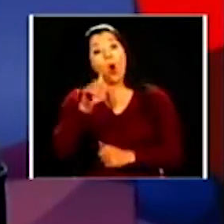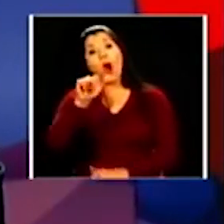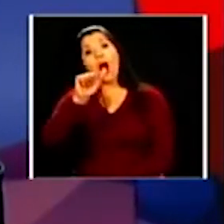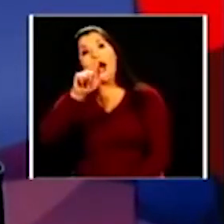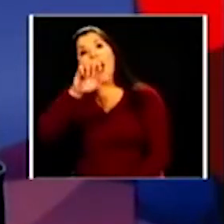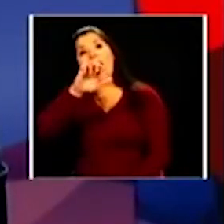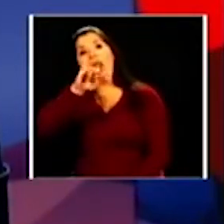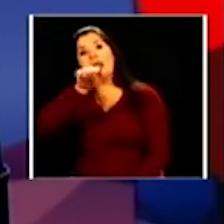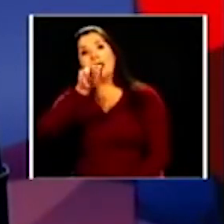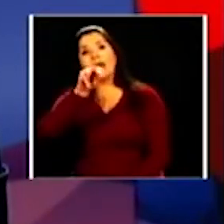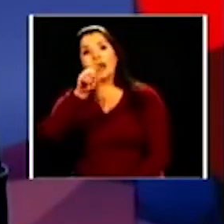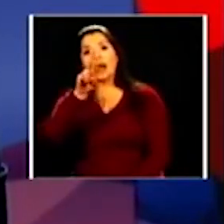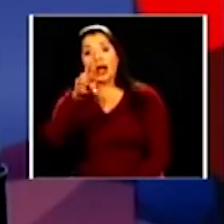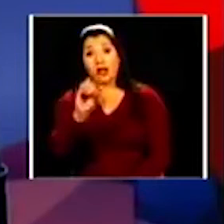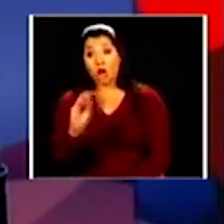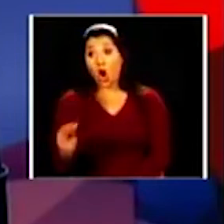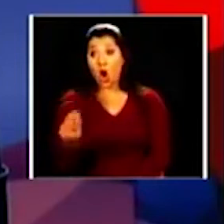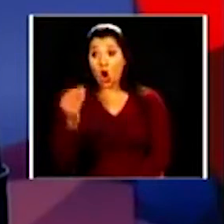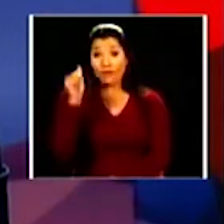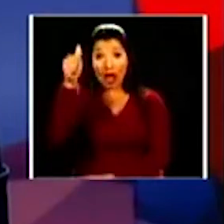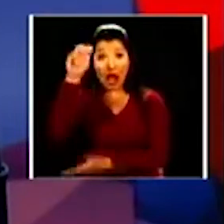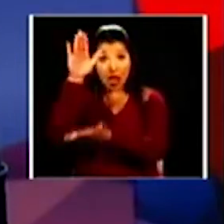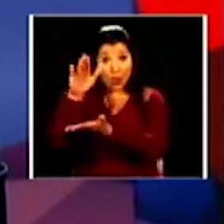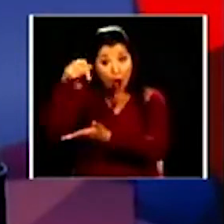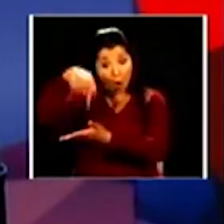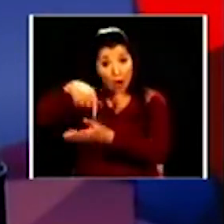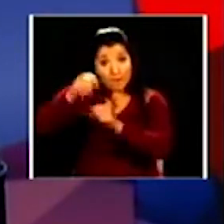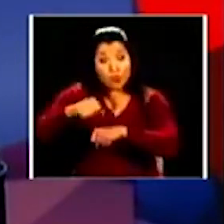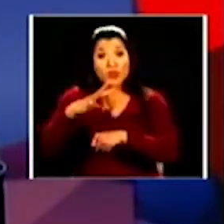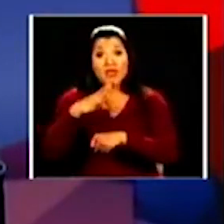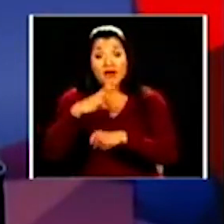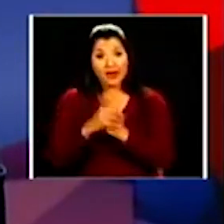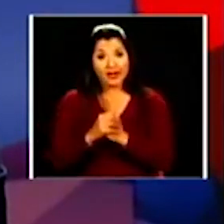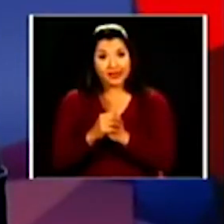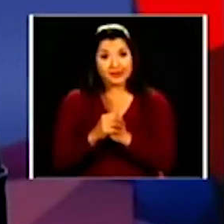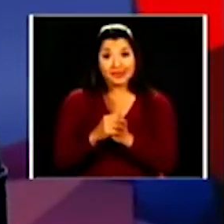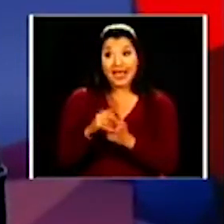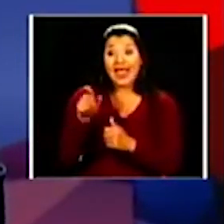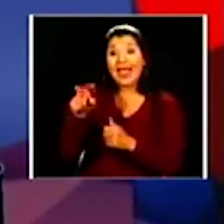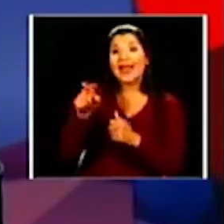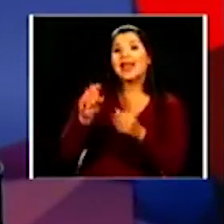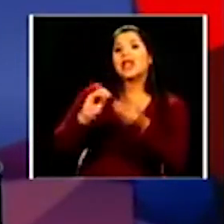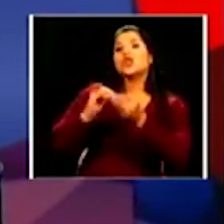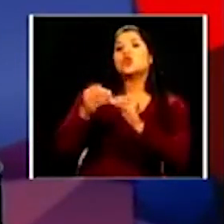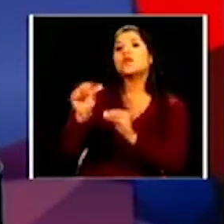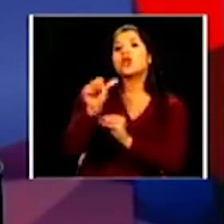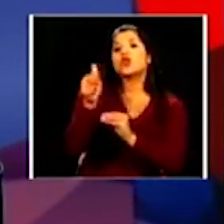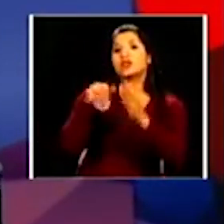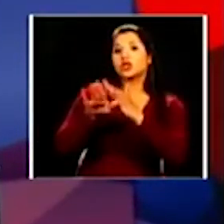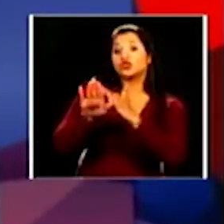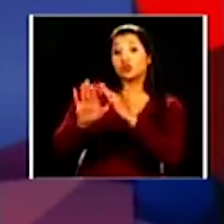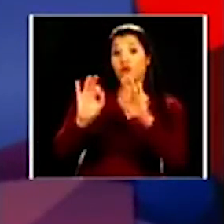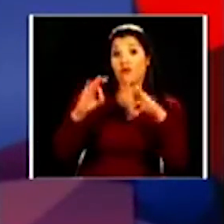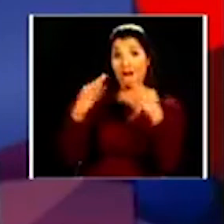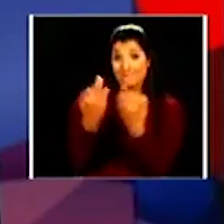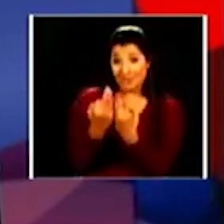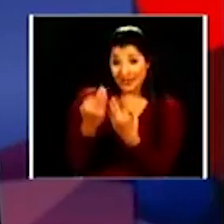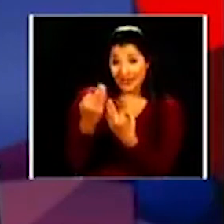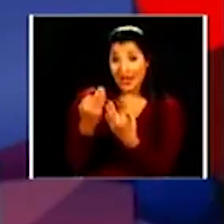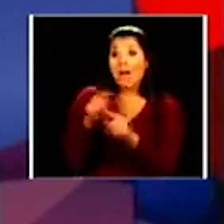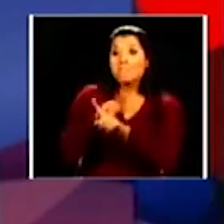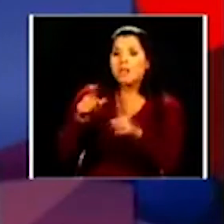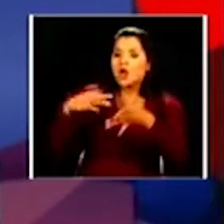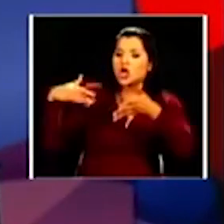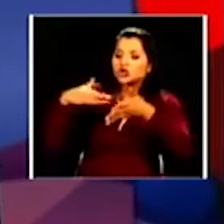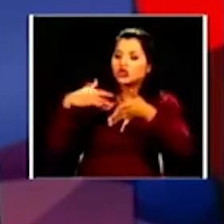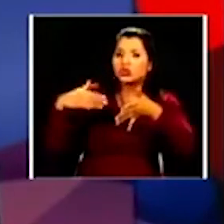joven de Alajuelita con quien hoy pude conversar, el 10º de su familia, el más pequeño, pero que estudió becado porque era bueno